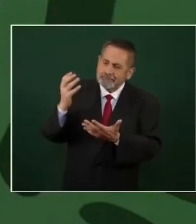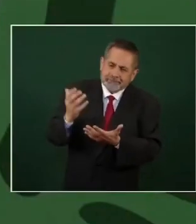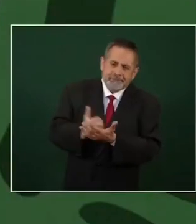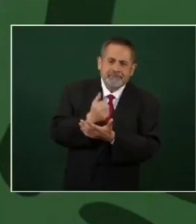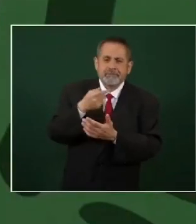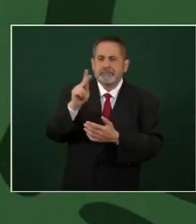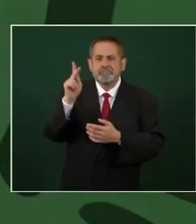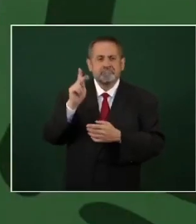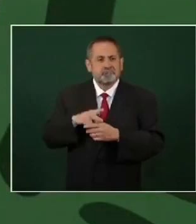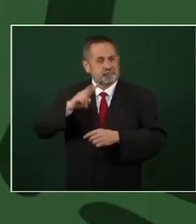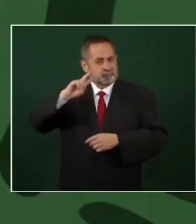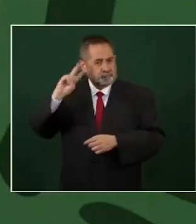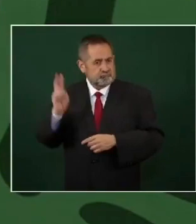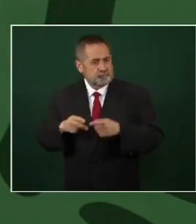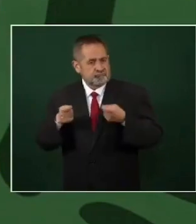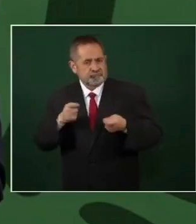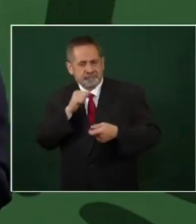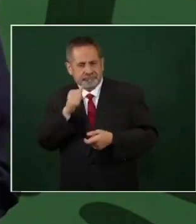saliste.